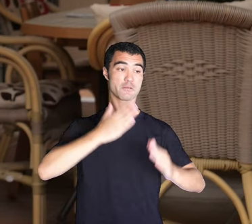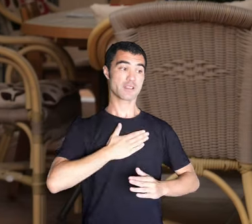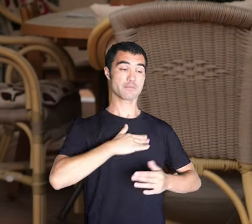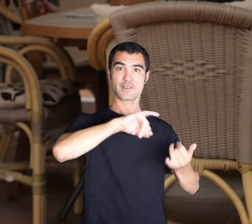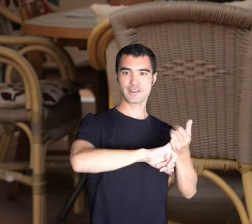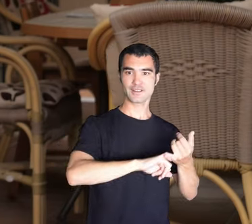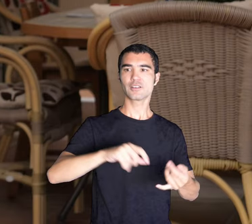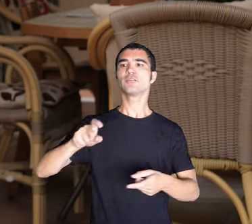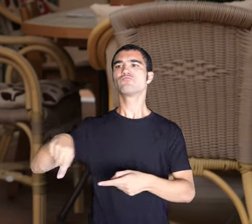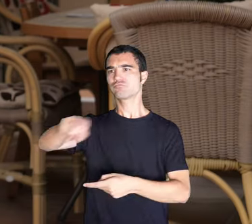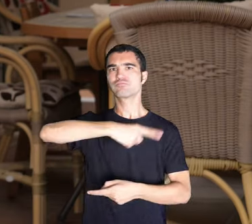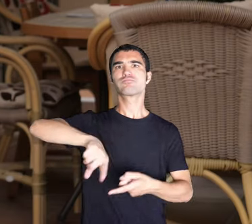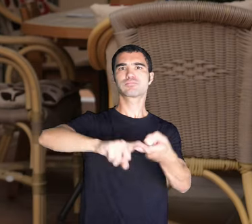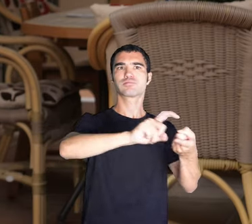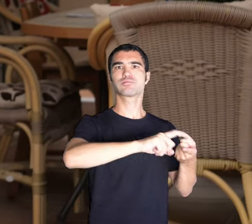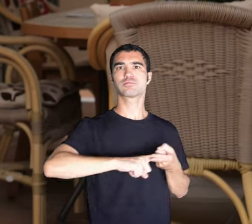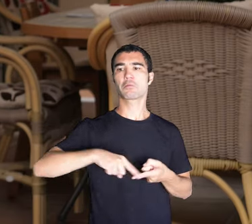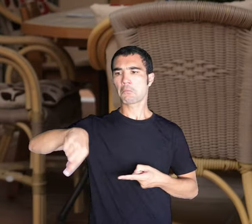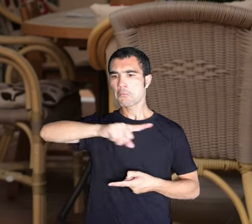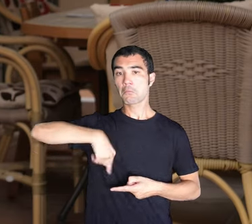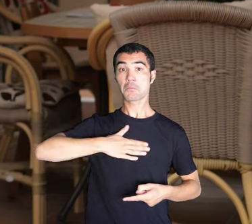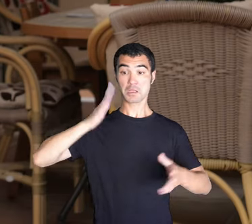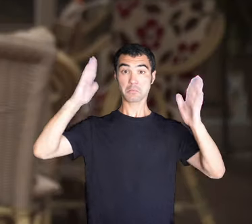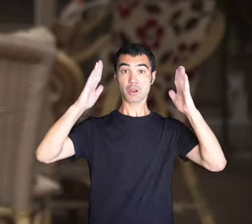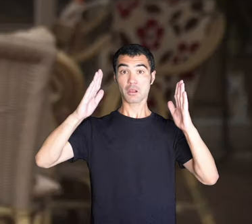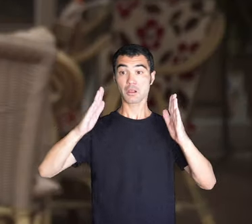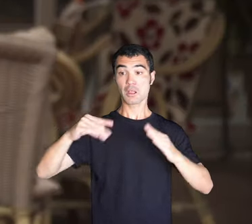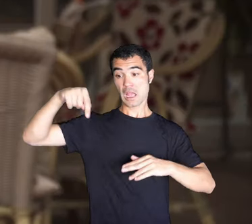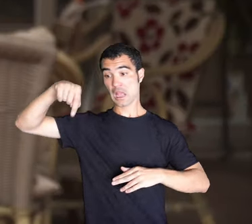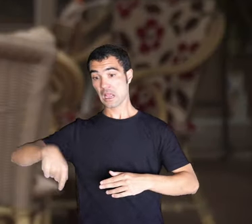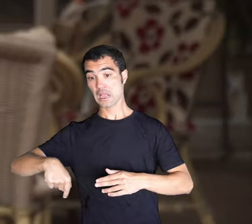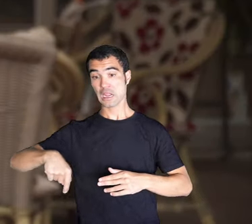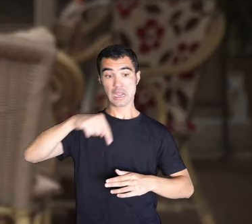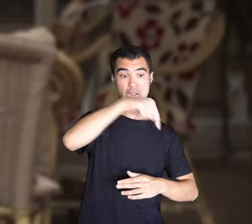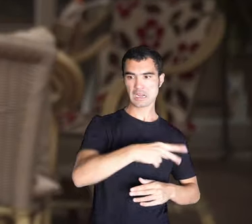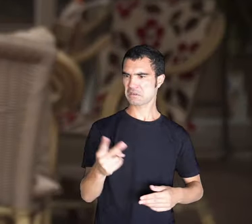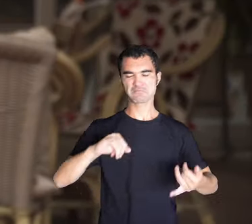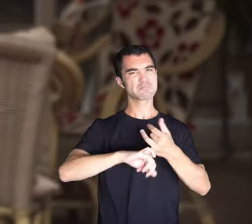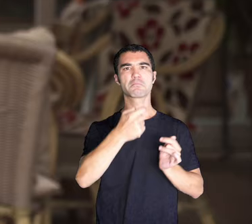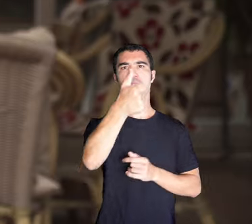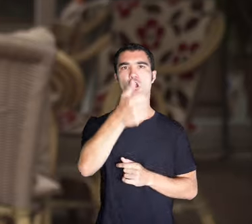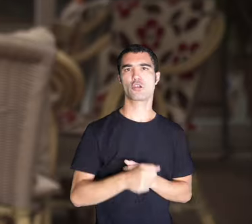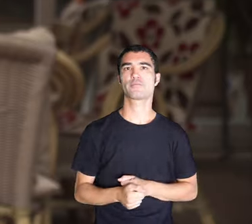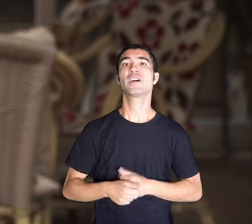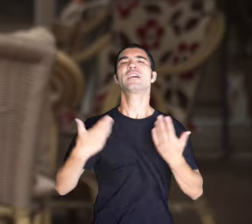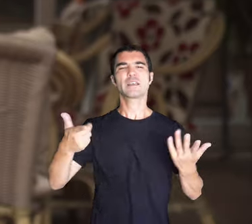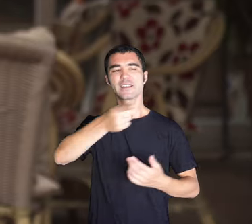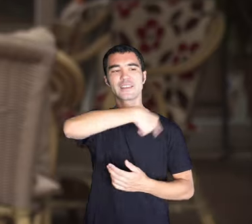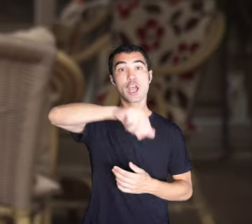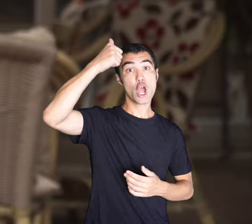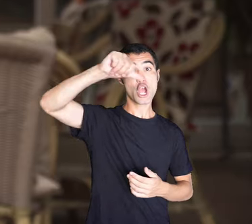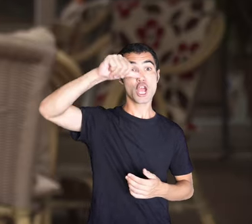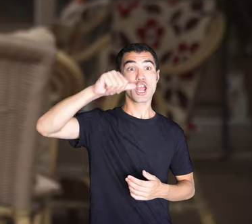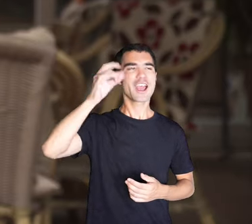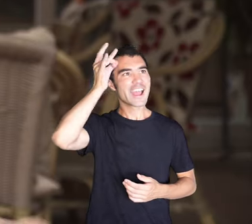pocas que se casaron con chicos de aquí. Ellos yo creo que también tenían la idea que las